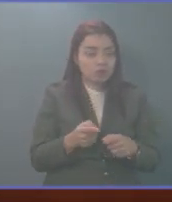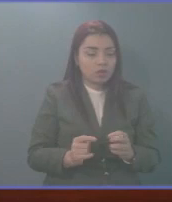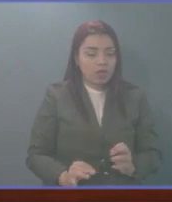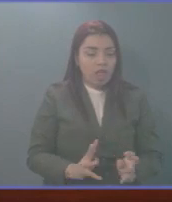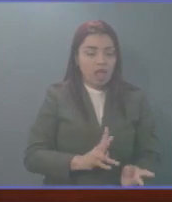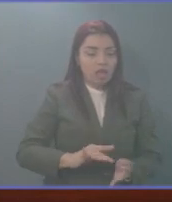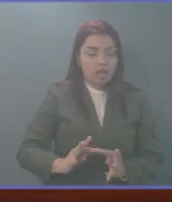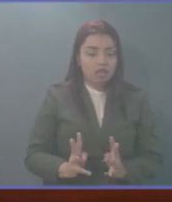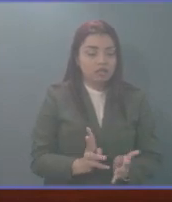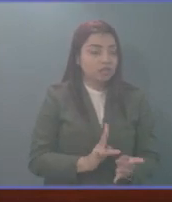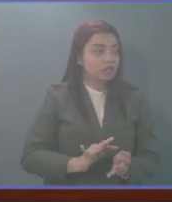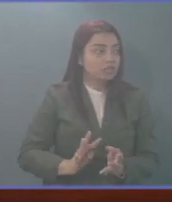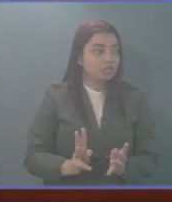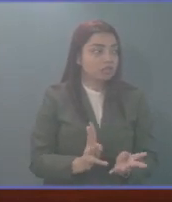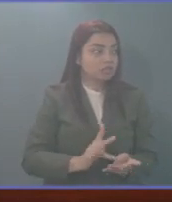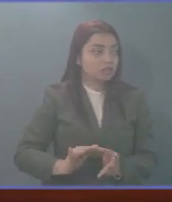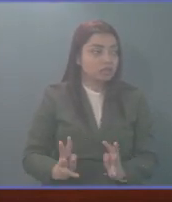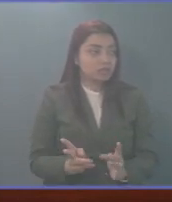algas.